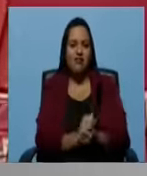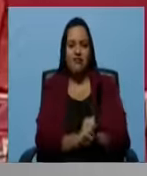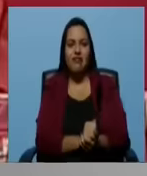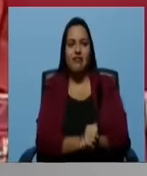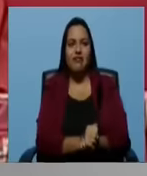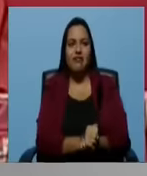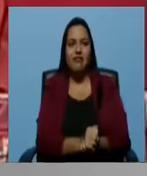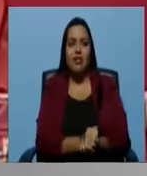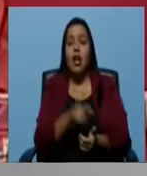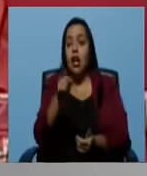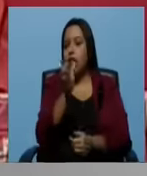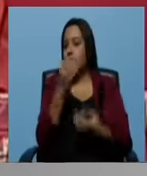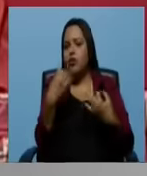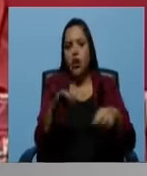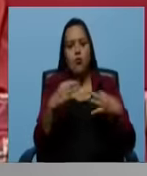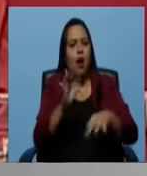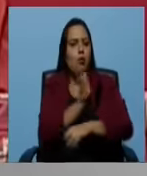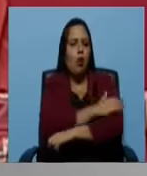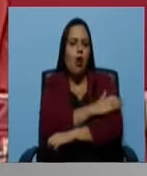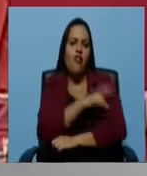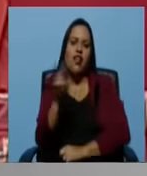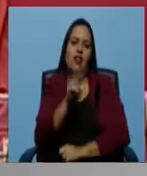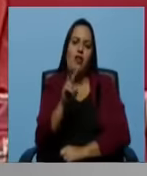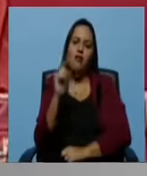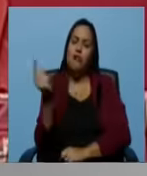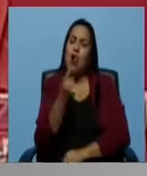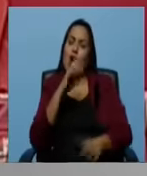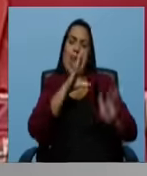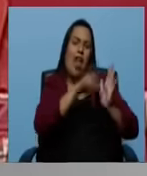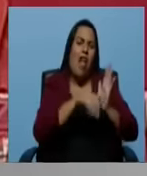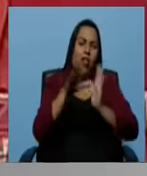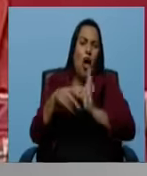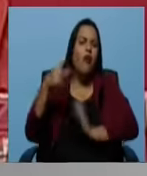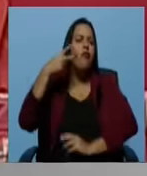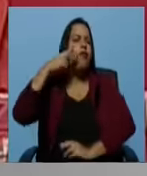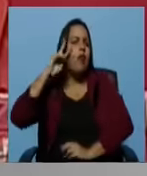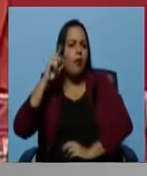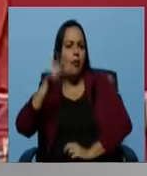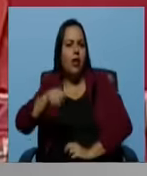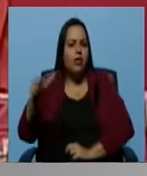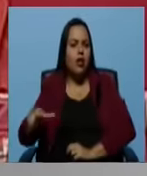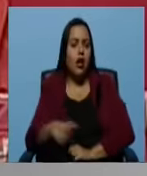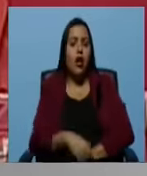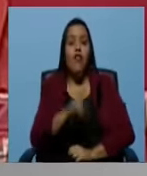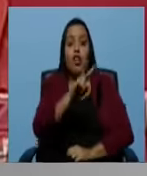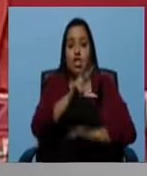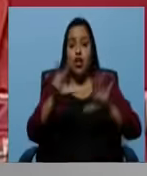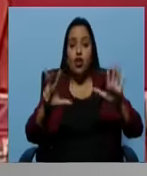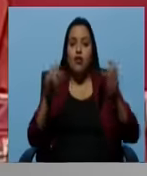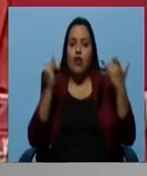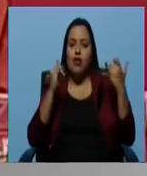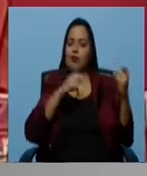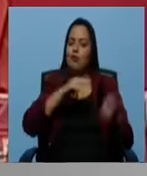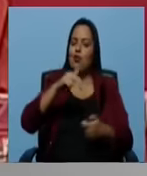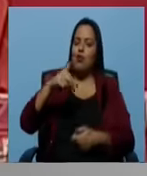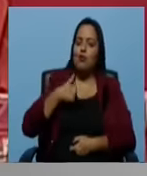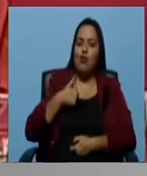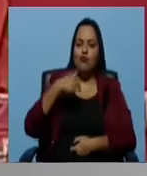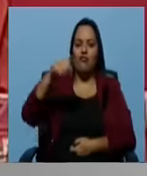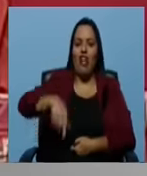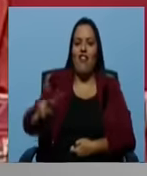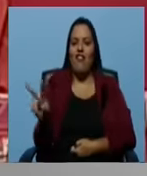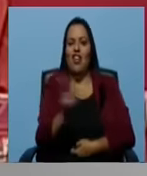Esa es la oposición venezolana. De eso está llena de ladrones, de pillos. Entonces el 28 celebramos nosotros, en toda